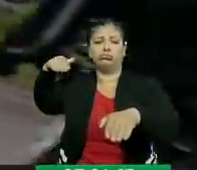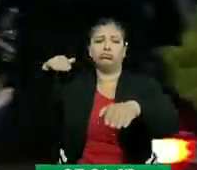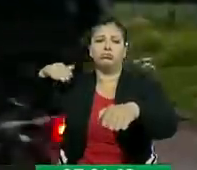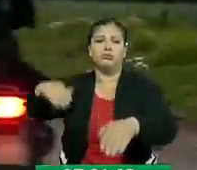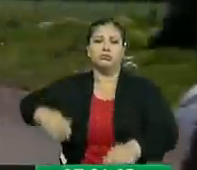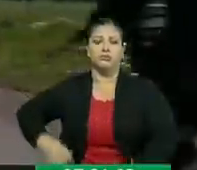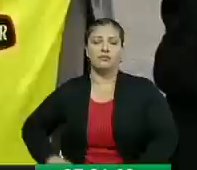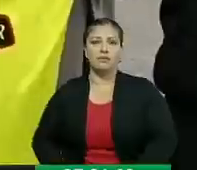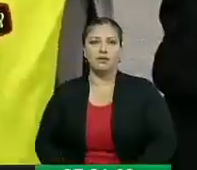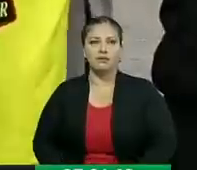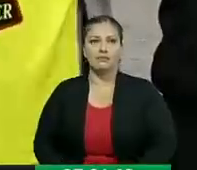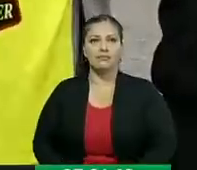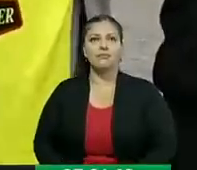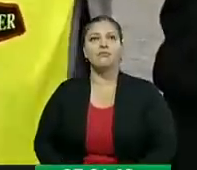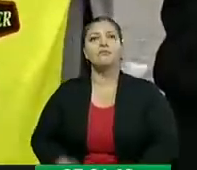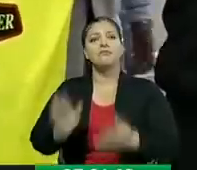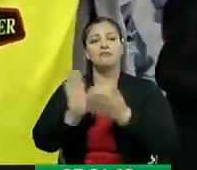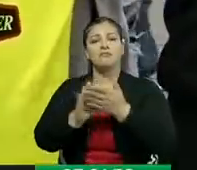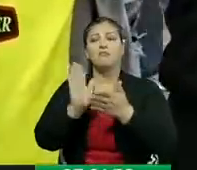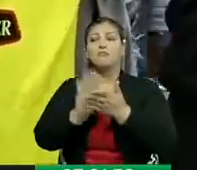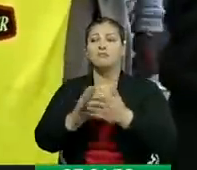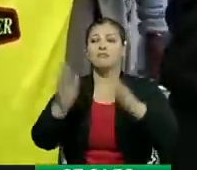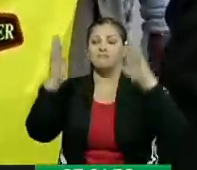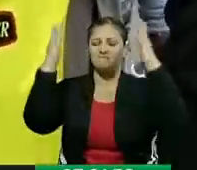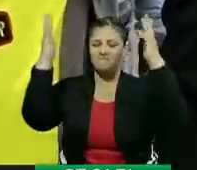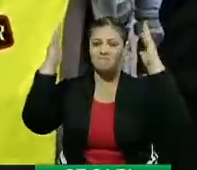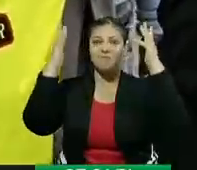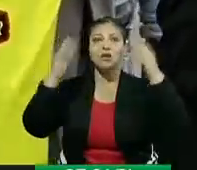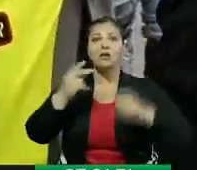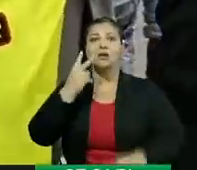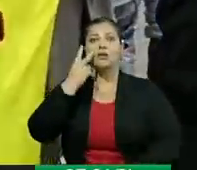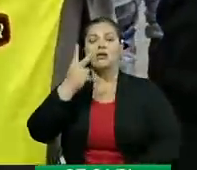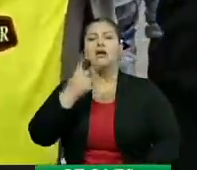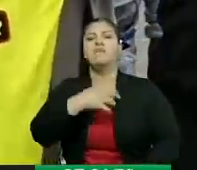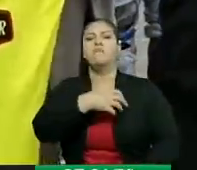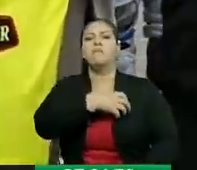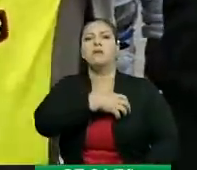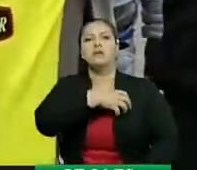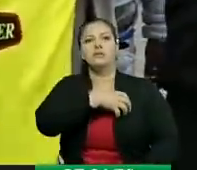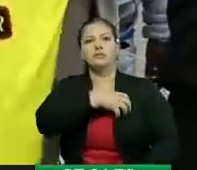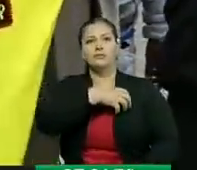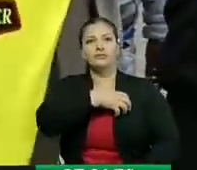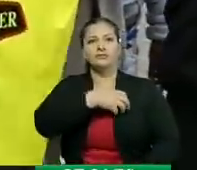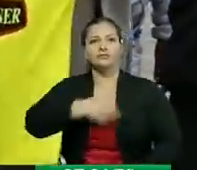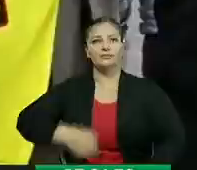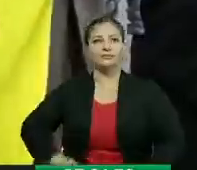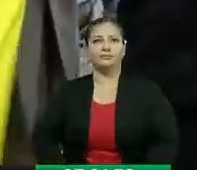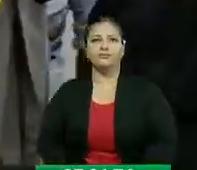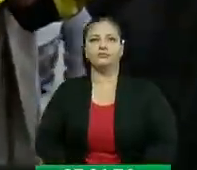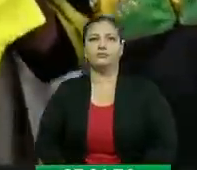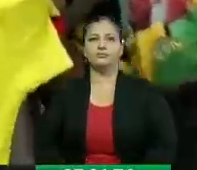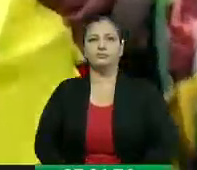amores. Por ti mato, por ti muero,